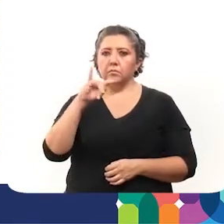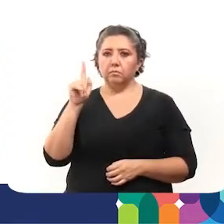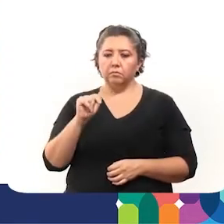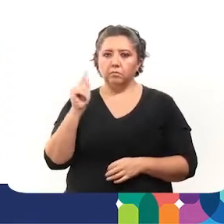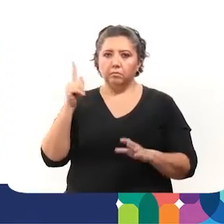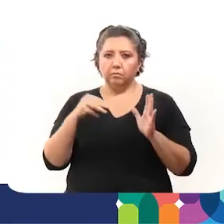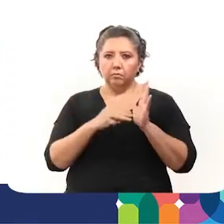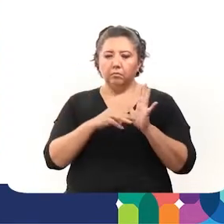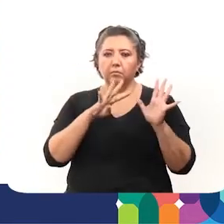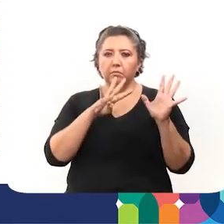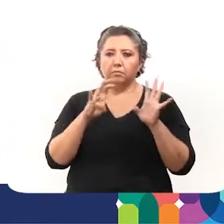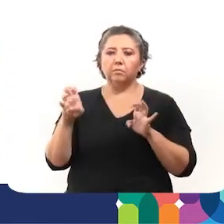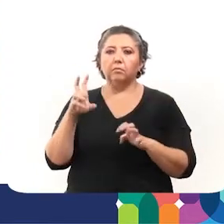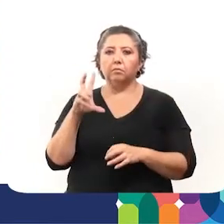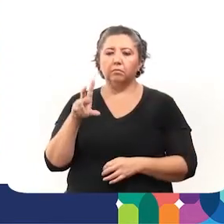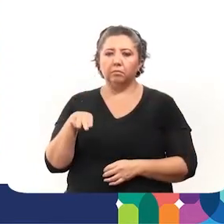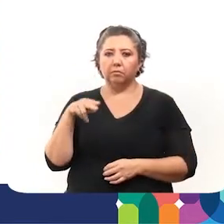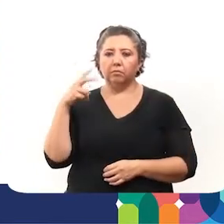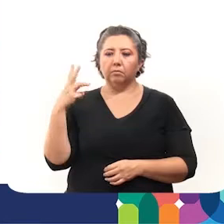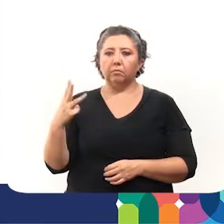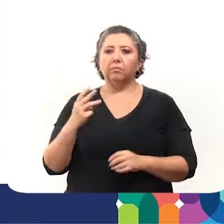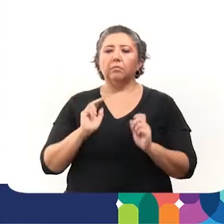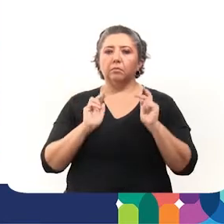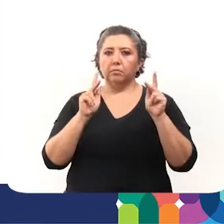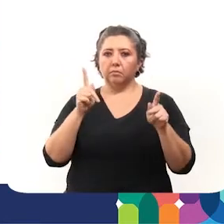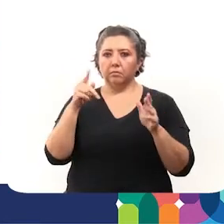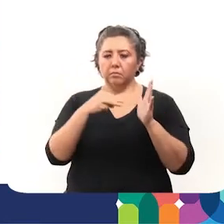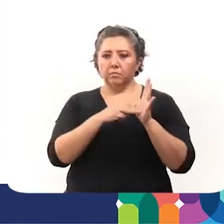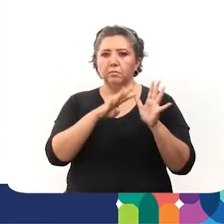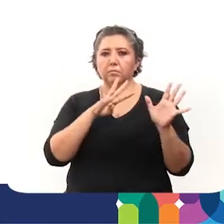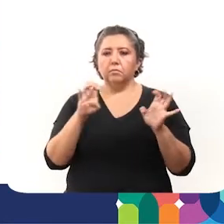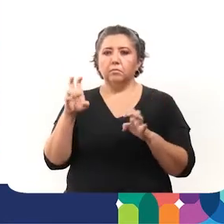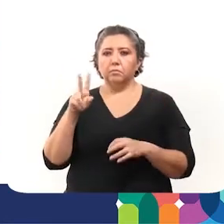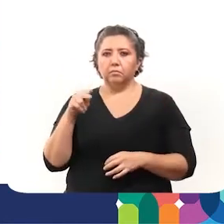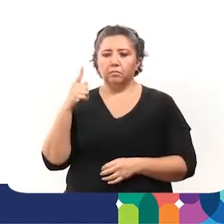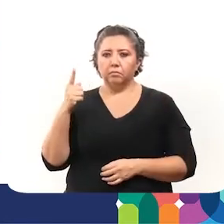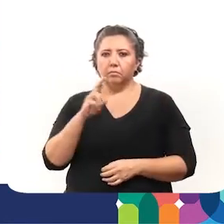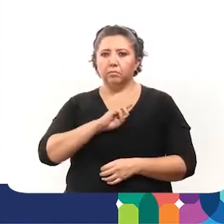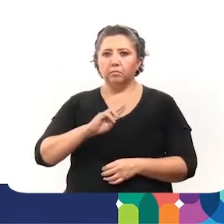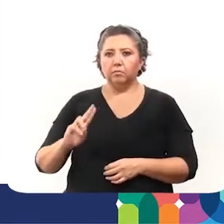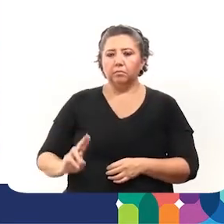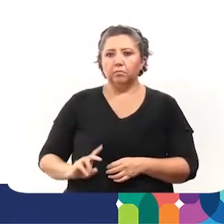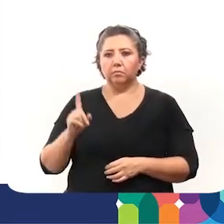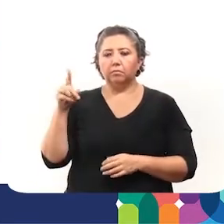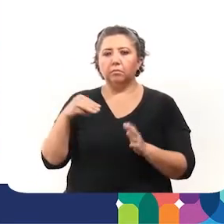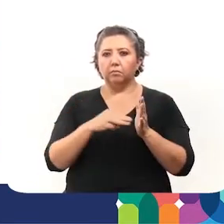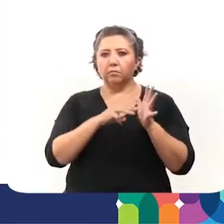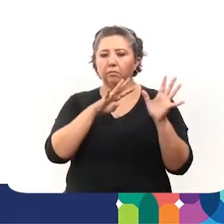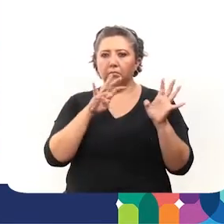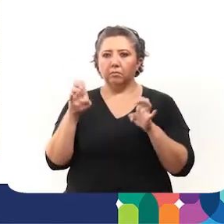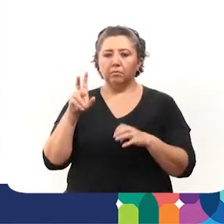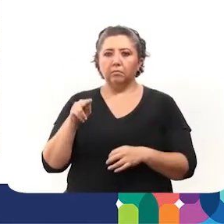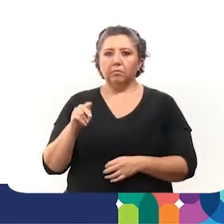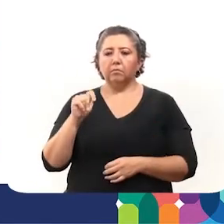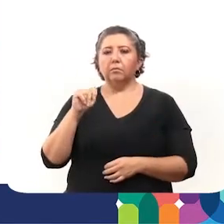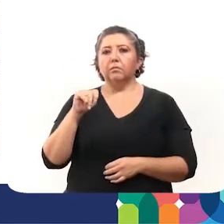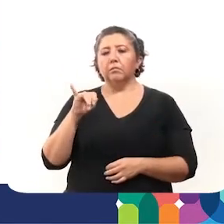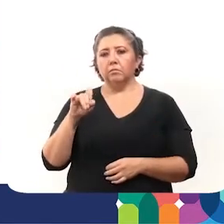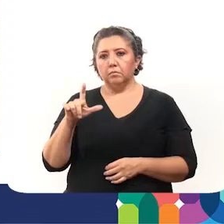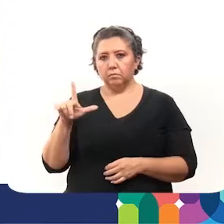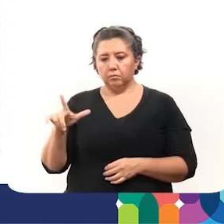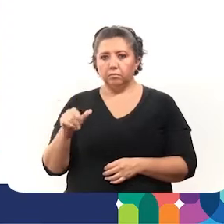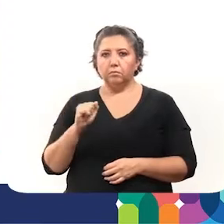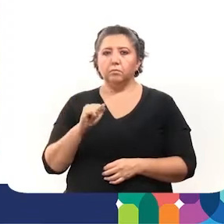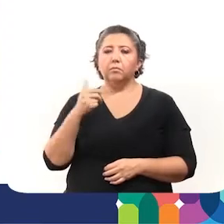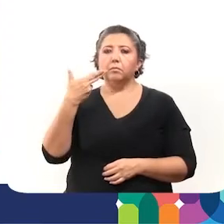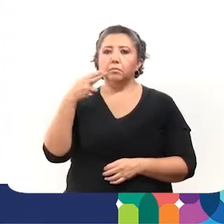Tizimín 1.983, Progreso 1.981, Umán 1.980, Ticul